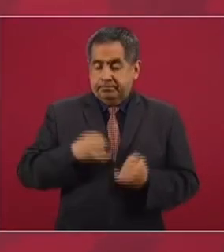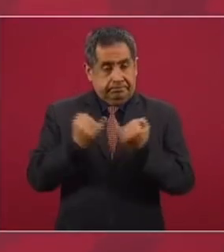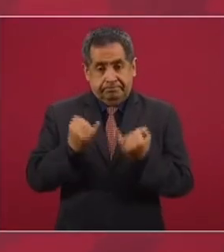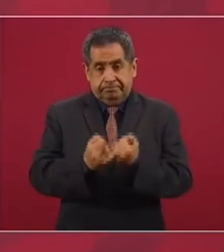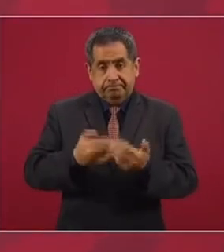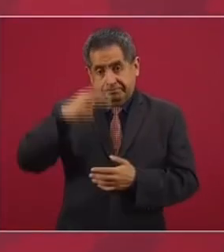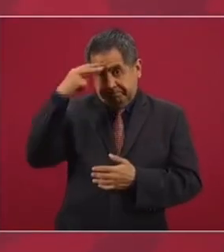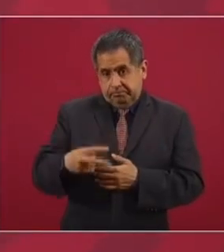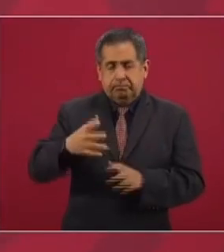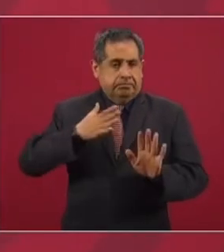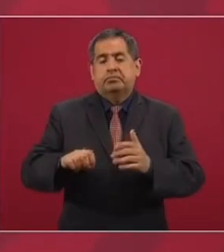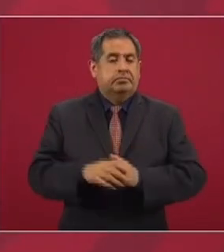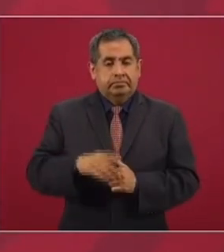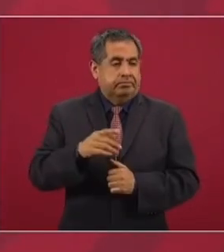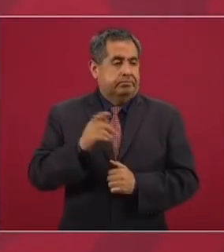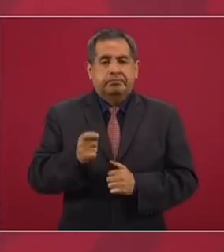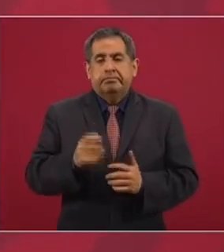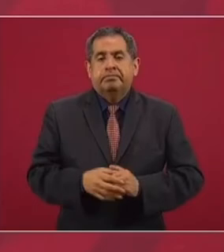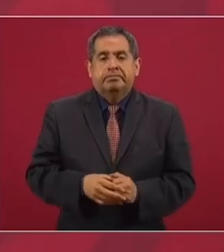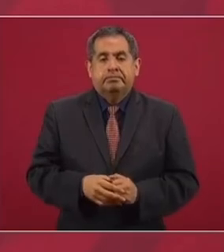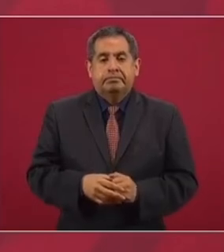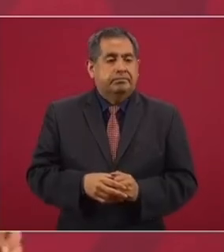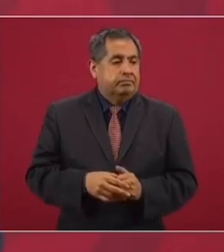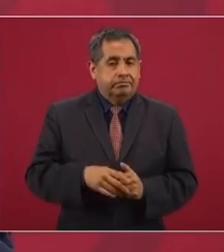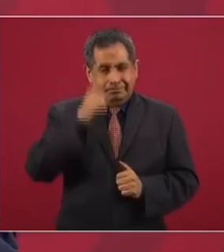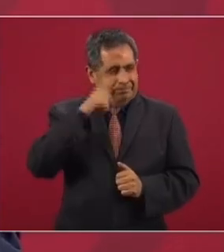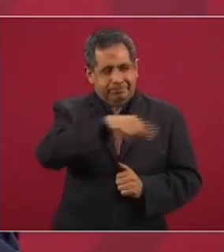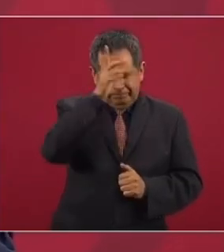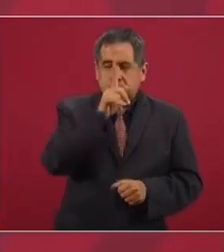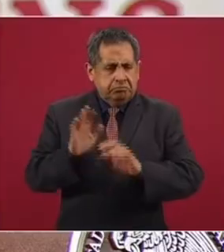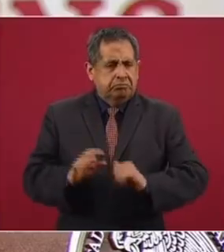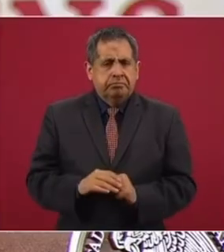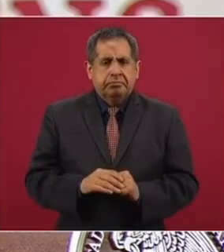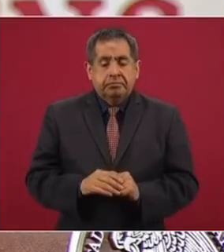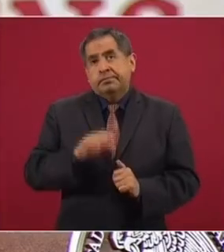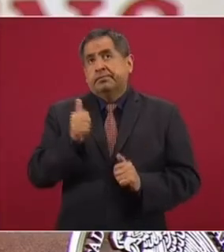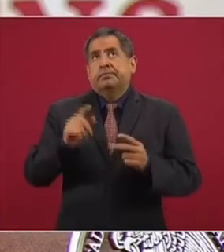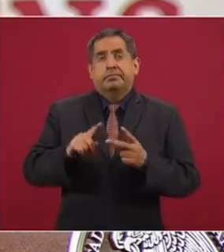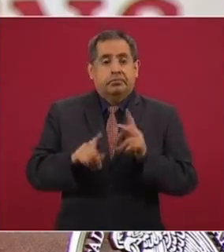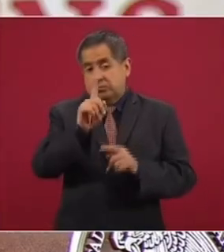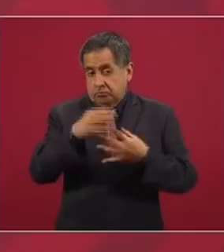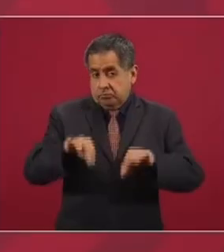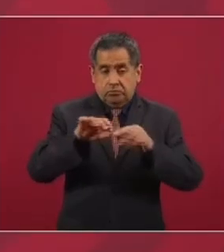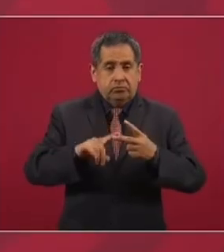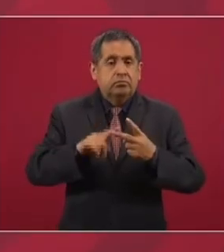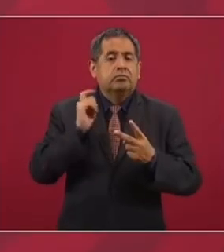practicando en México, es mi opinión, para romper con el pacto de silencio. Lo otro que